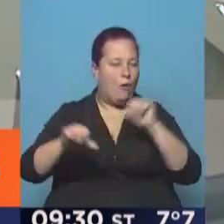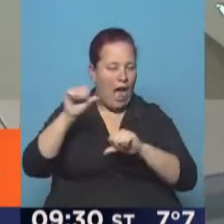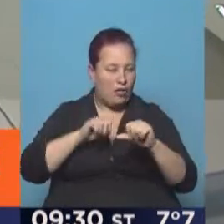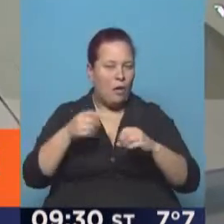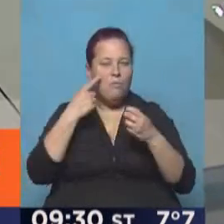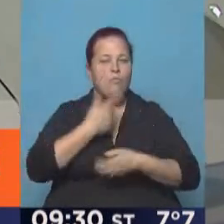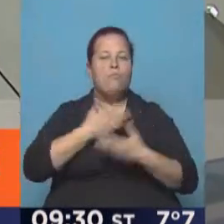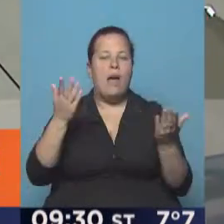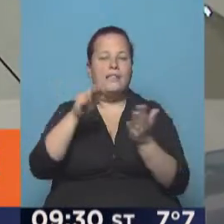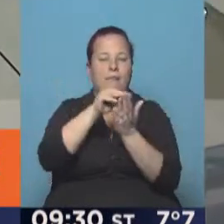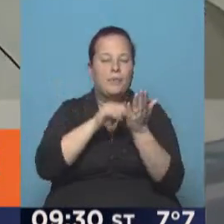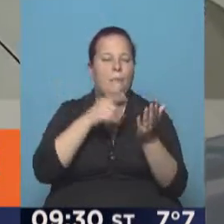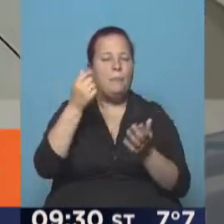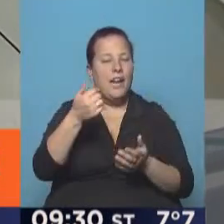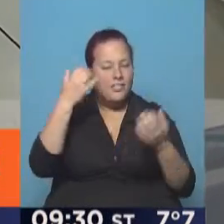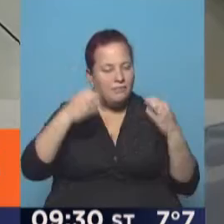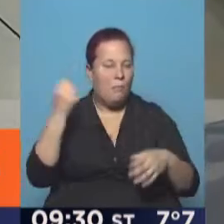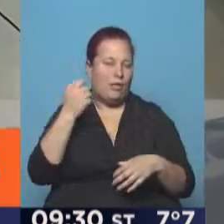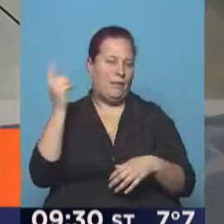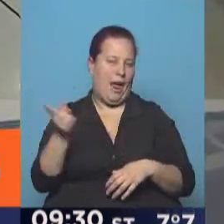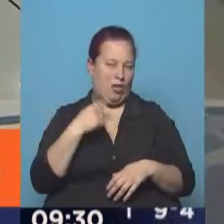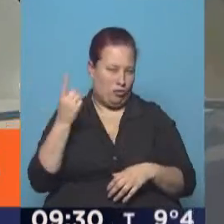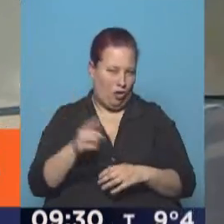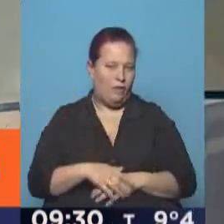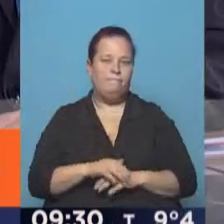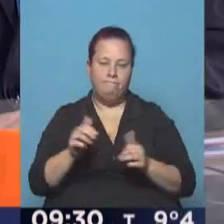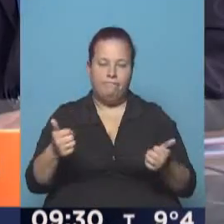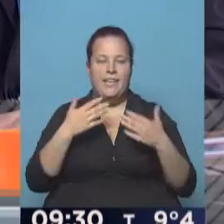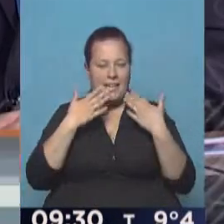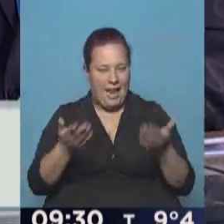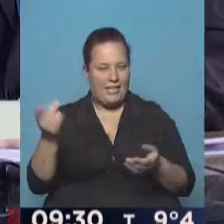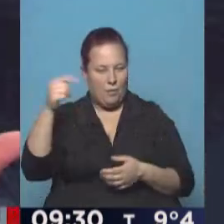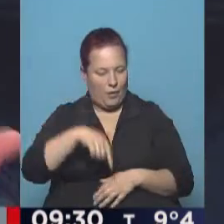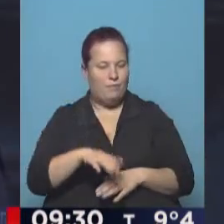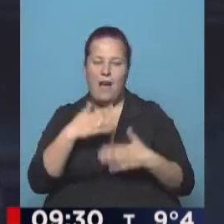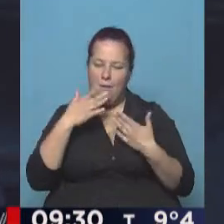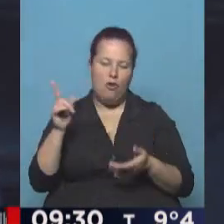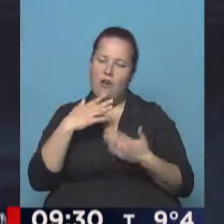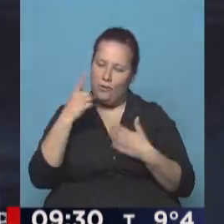para mostrar un vademecum que realmente le sirva a la sociedad. Claro. Gracias, doctor, por venir. Muy amable. Muchas gracias. Por favor.